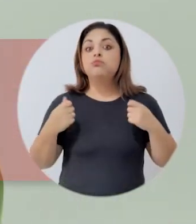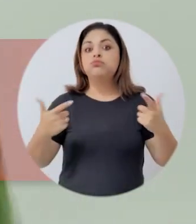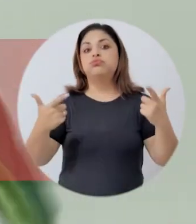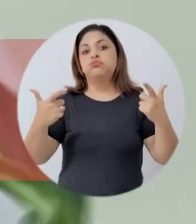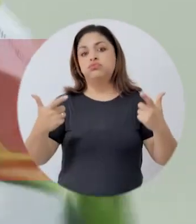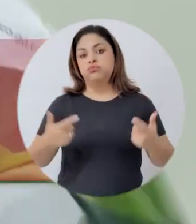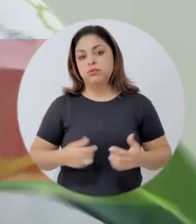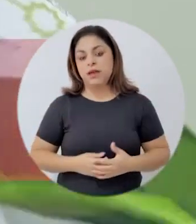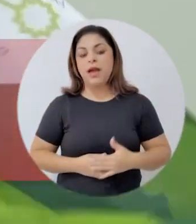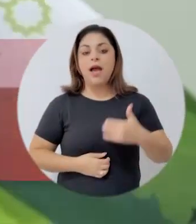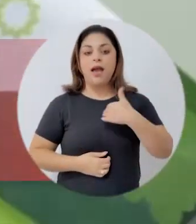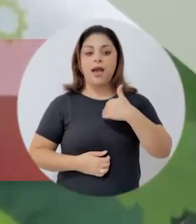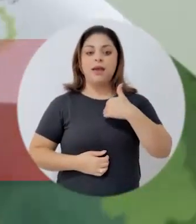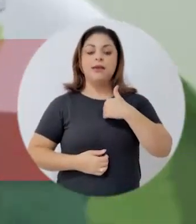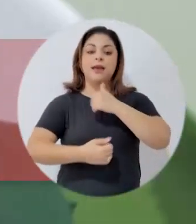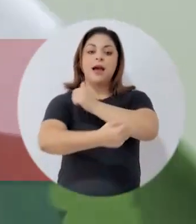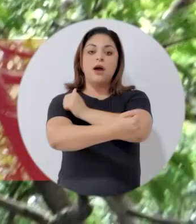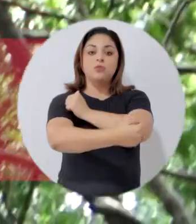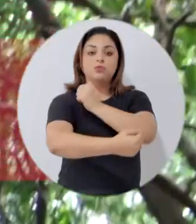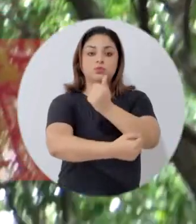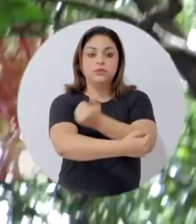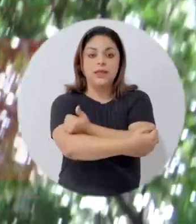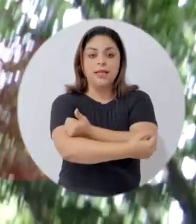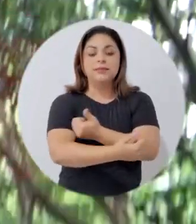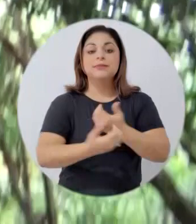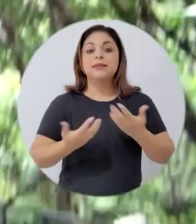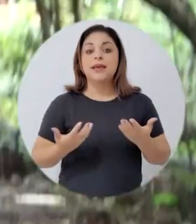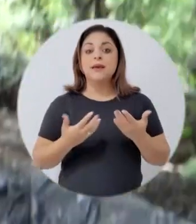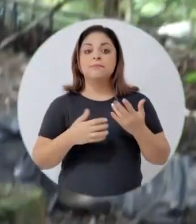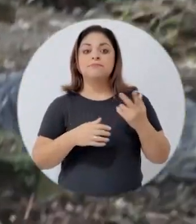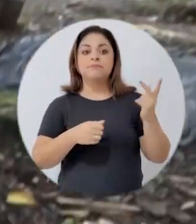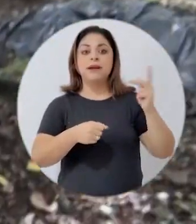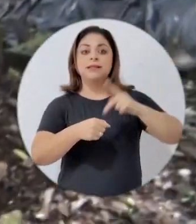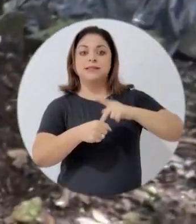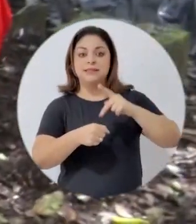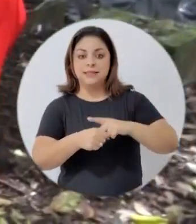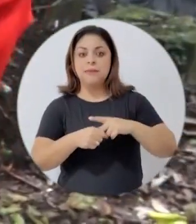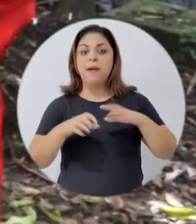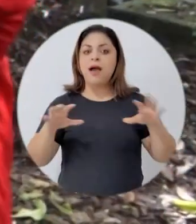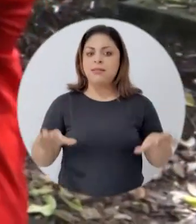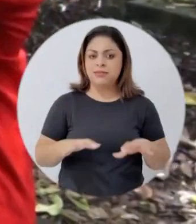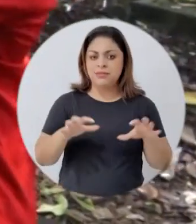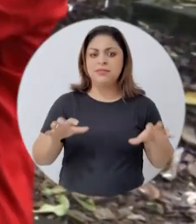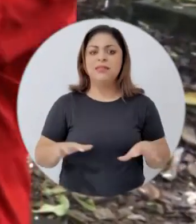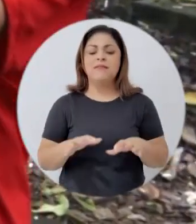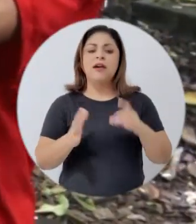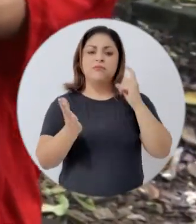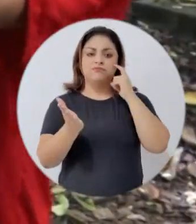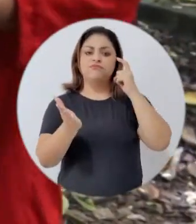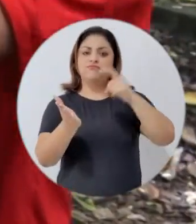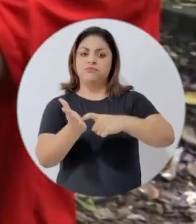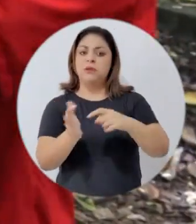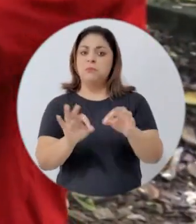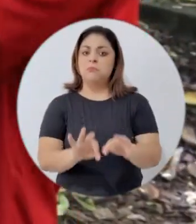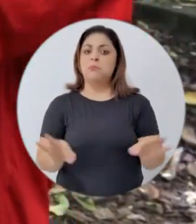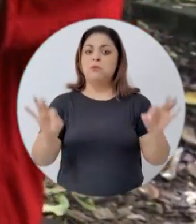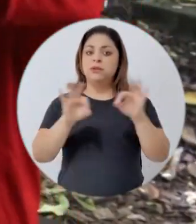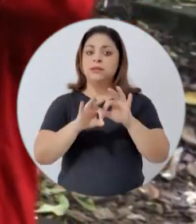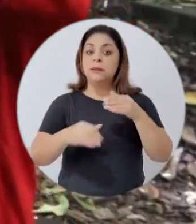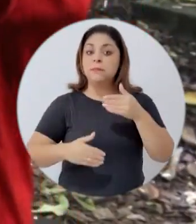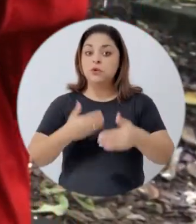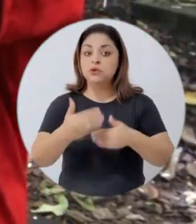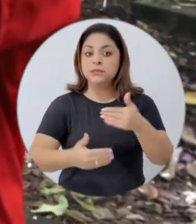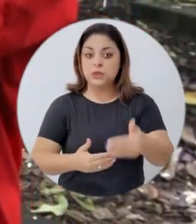dicha, tenemos autoridades que participan activamente y reconocen la importancia de